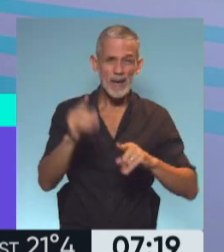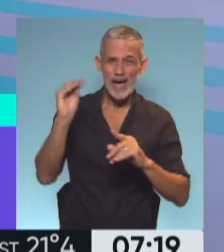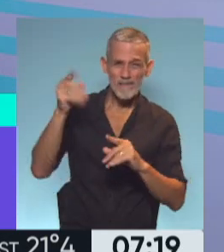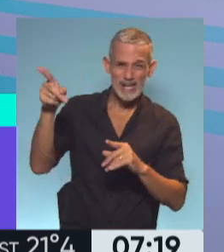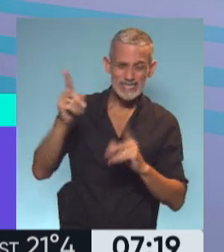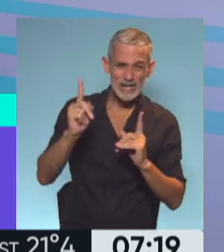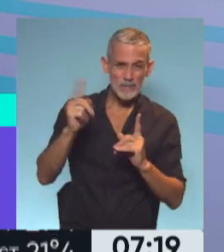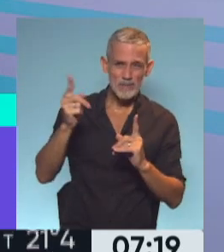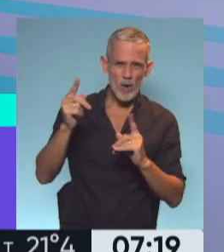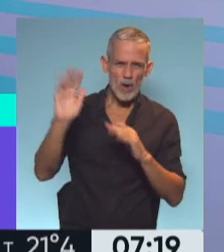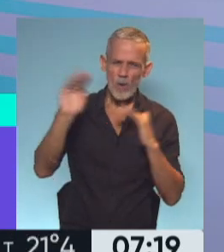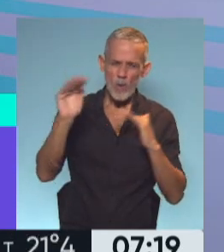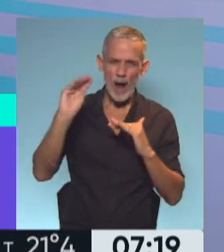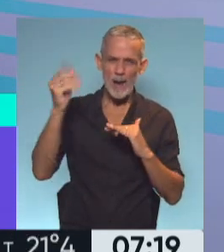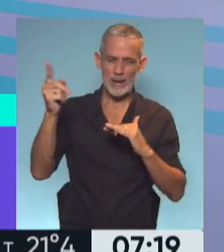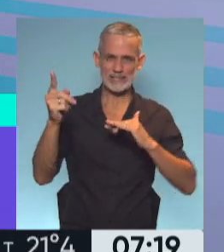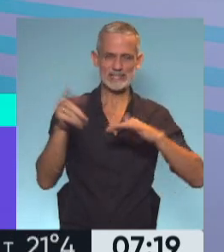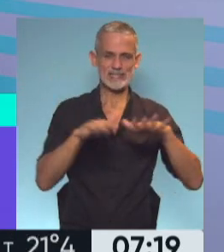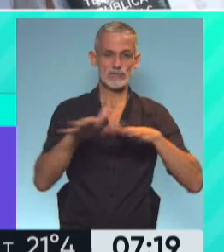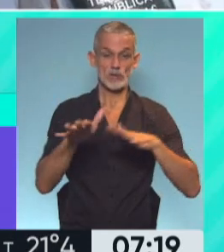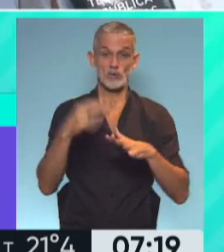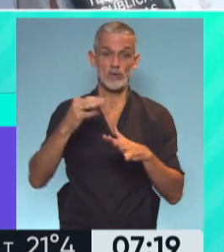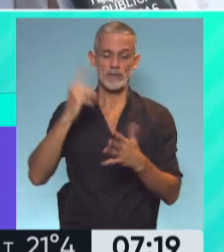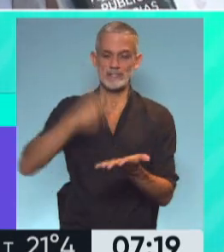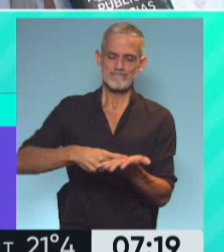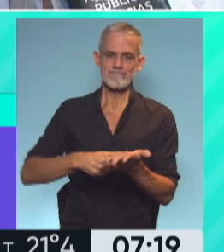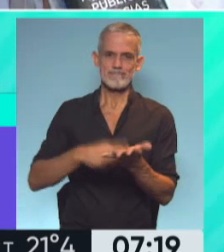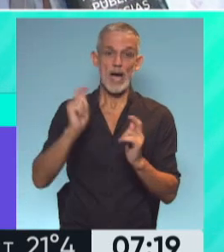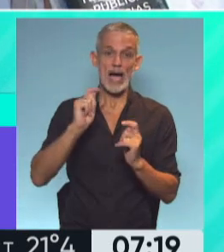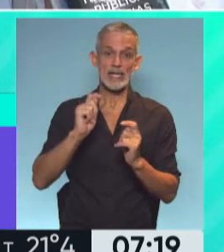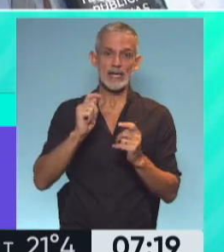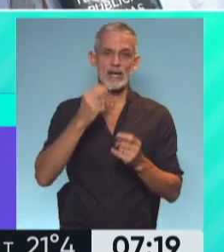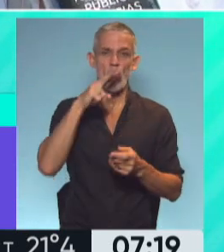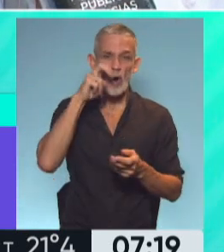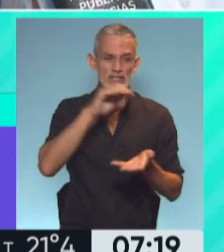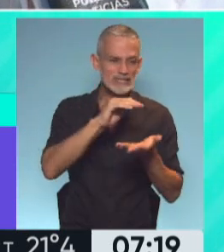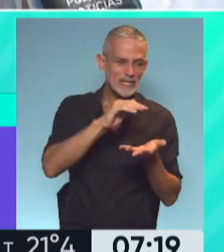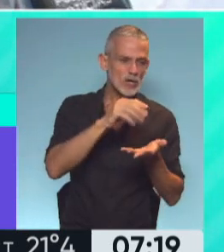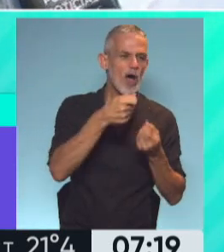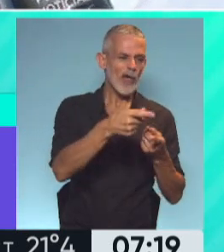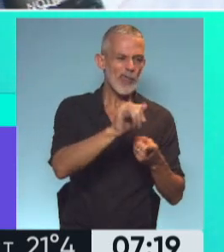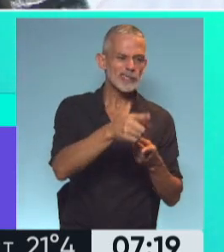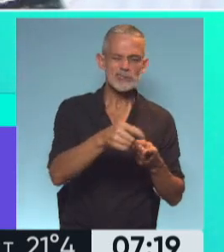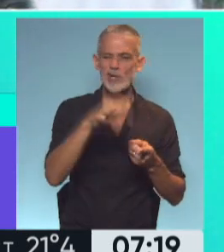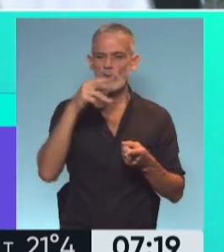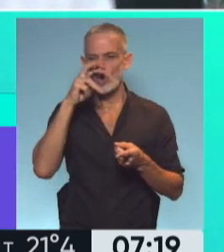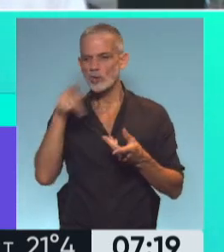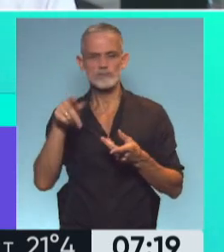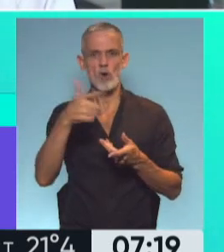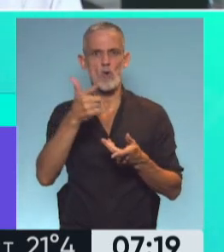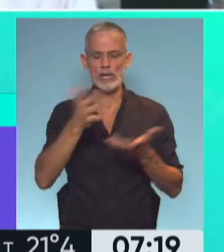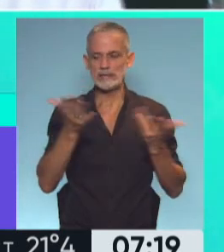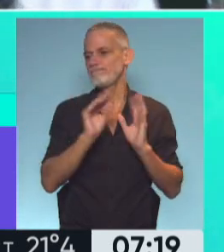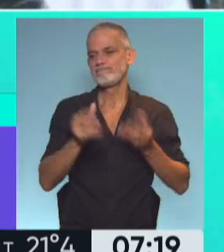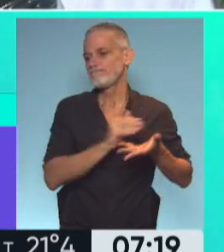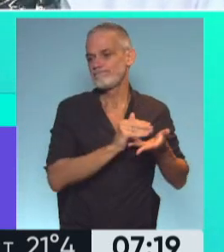brasileño, la situación de tener que decidir a quién se le da oxígeno y a quién no? Porque es